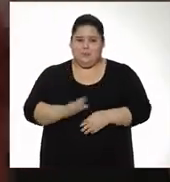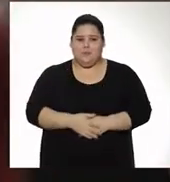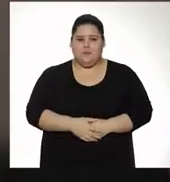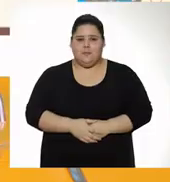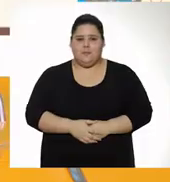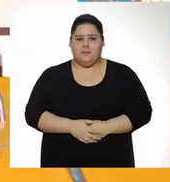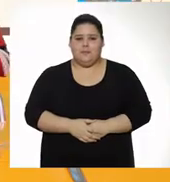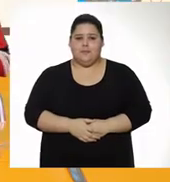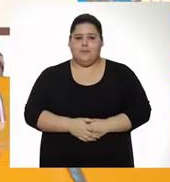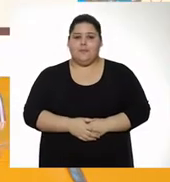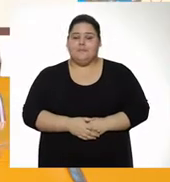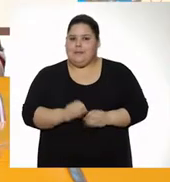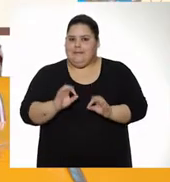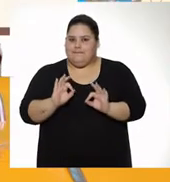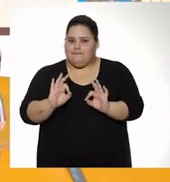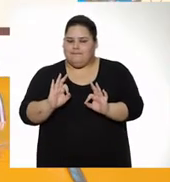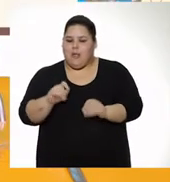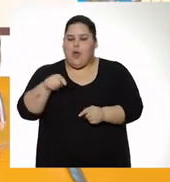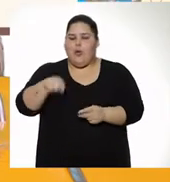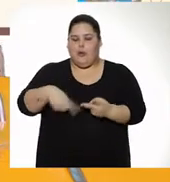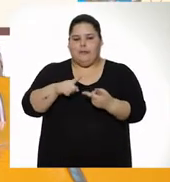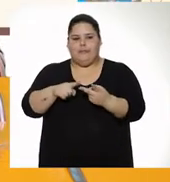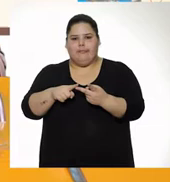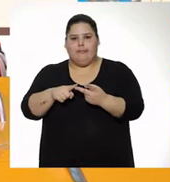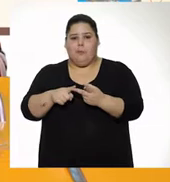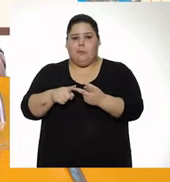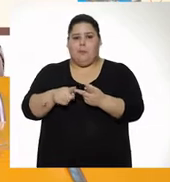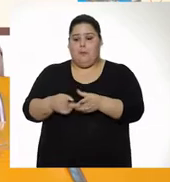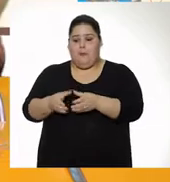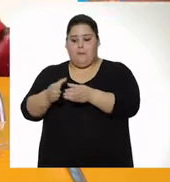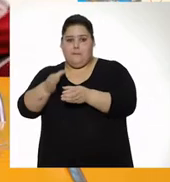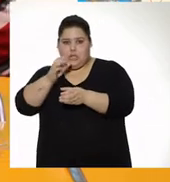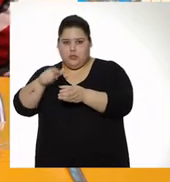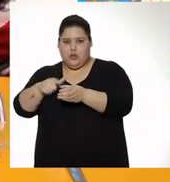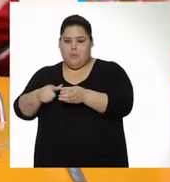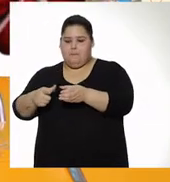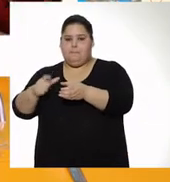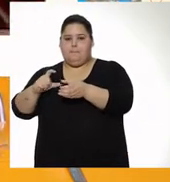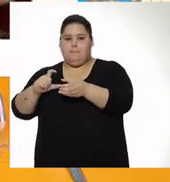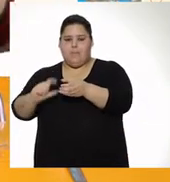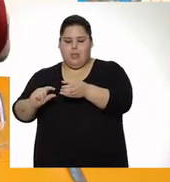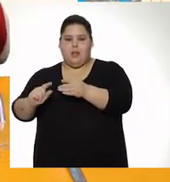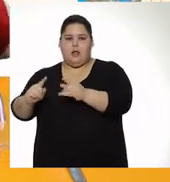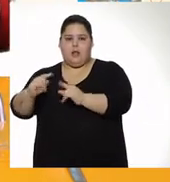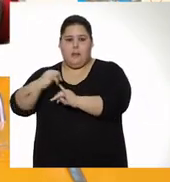Ahí está. Ahora vamos a colocar media medida de agua.